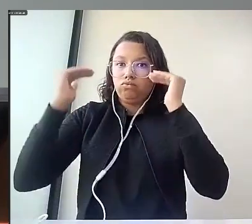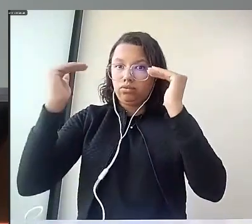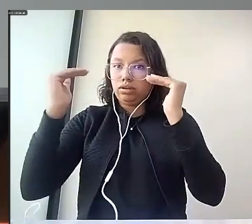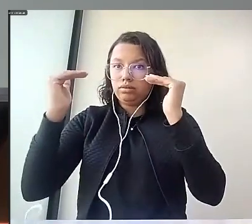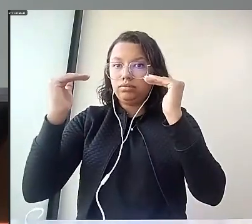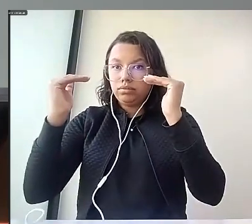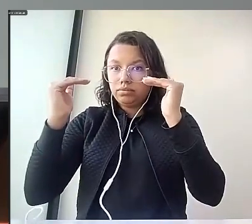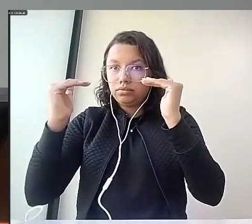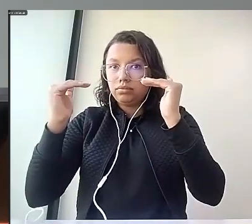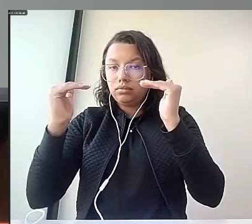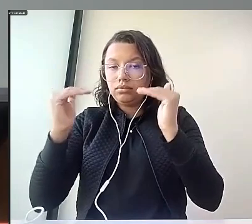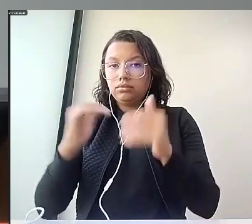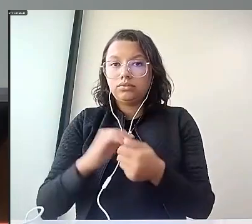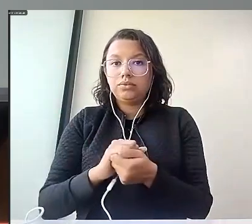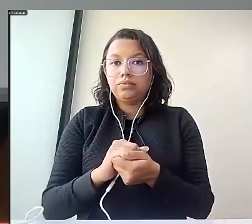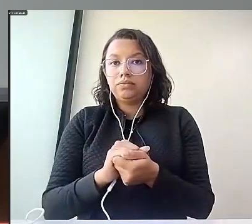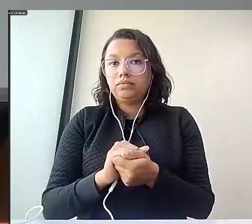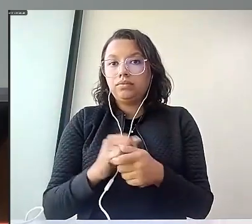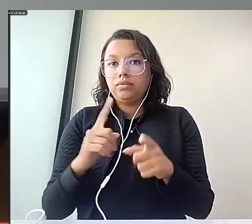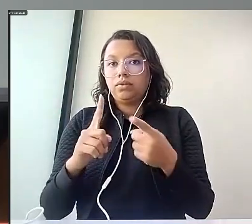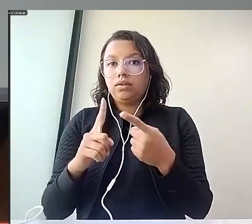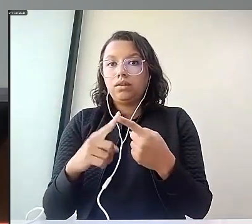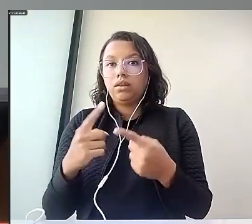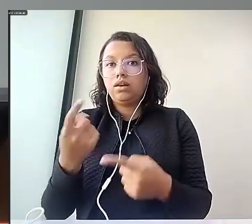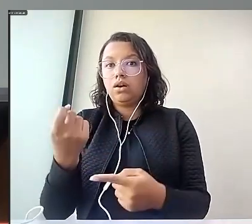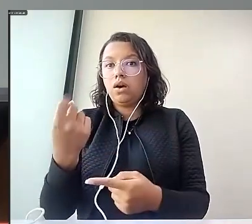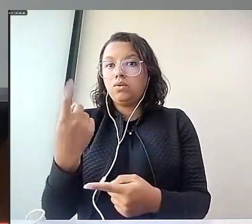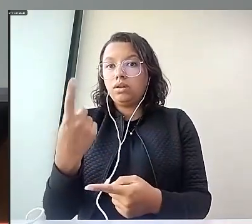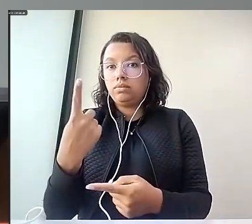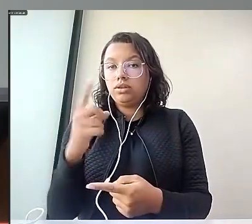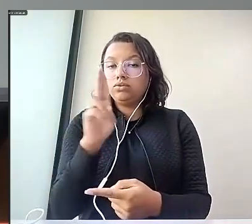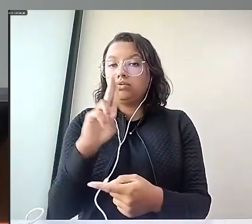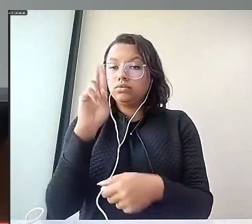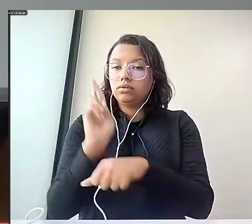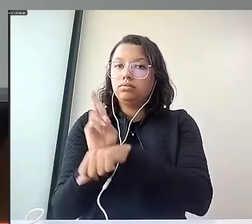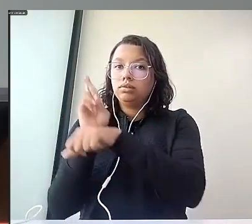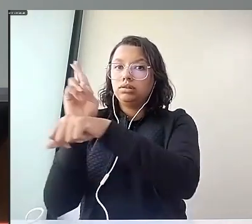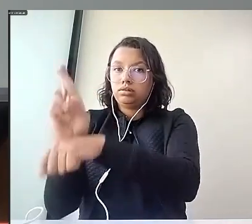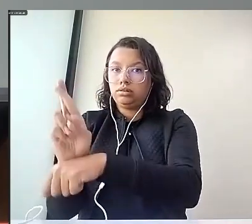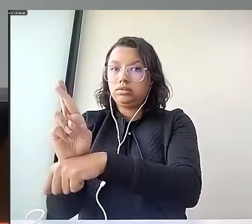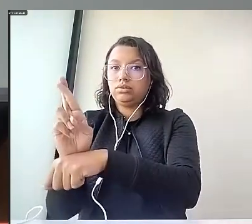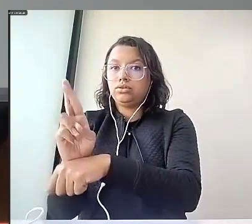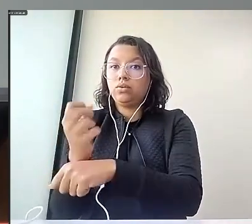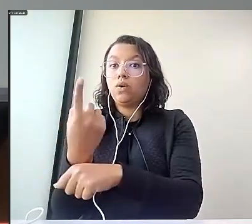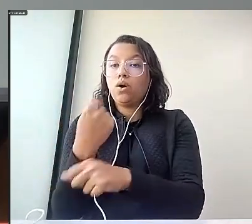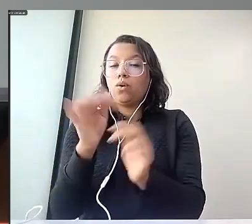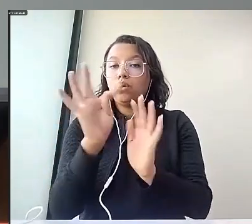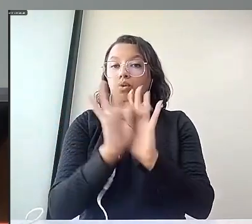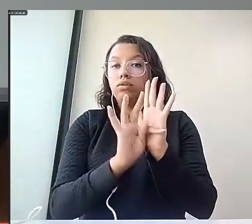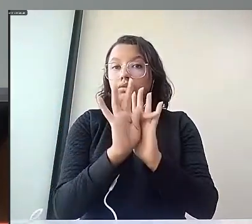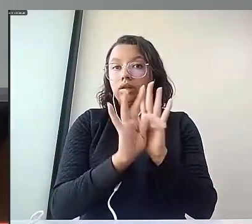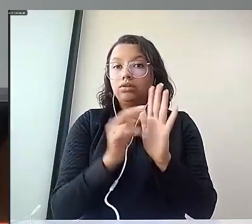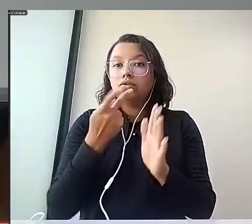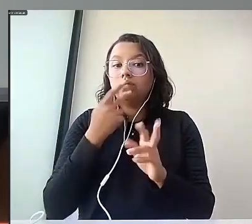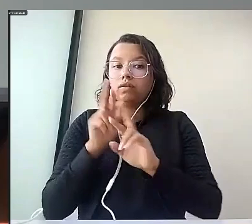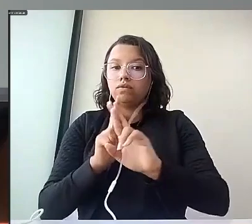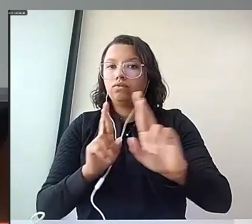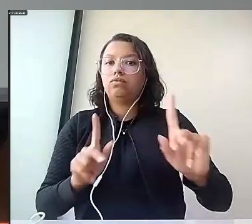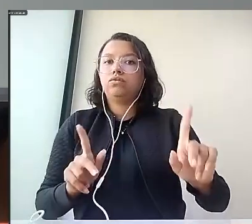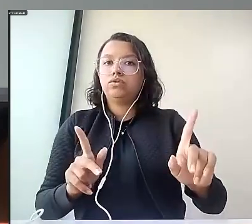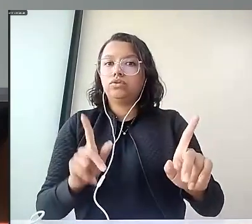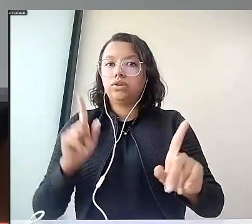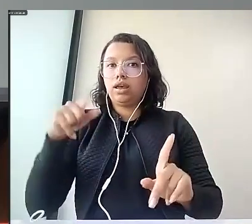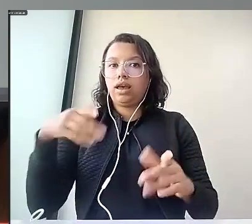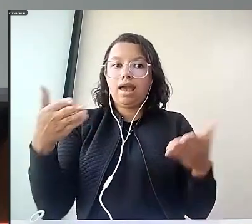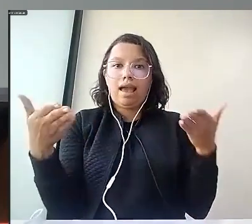lo ejerce únicamente con representantes. El único texto que dice lo contrario es esa